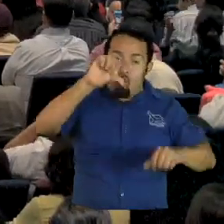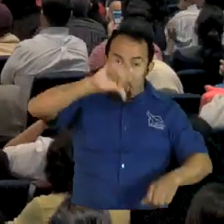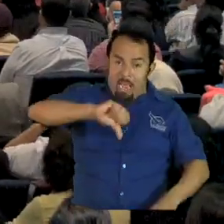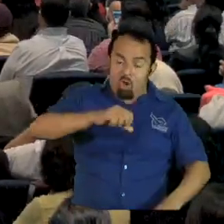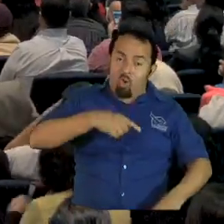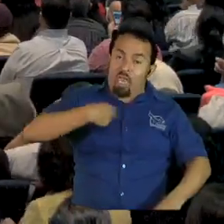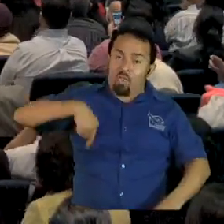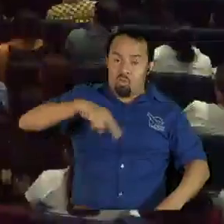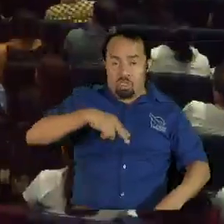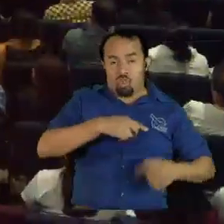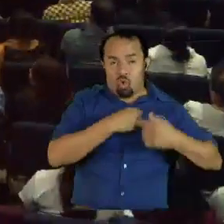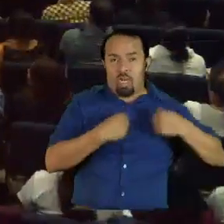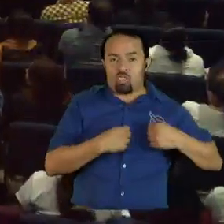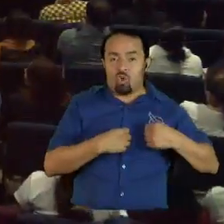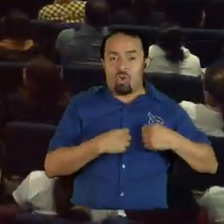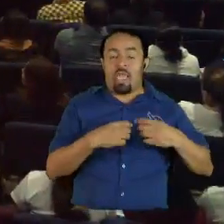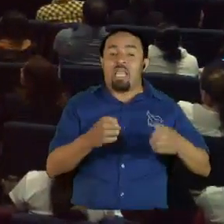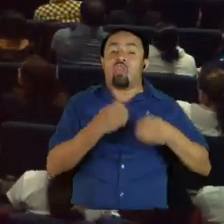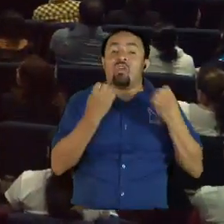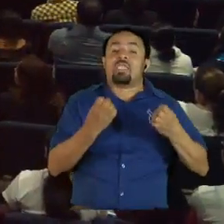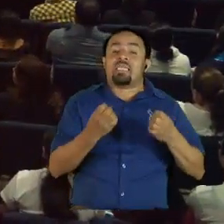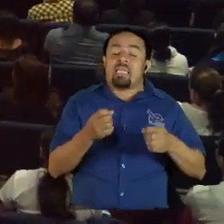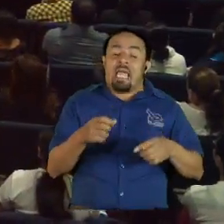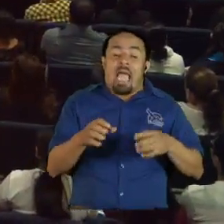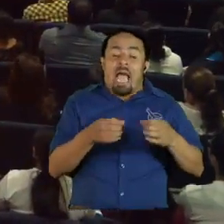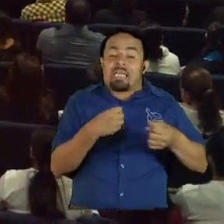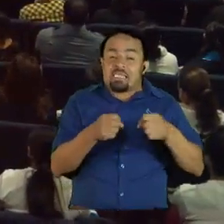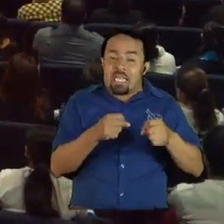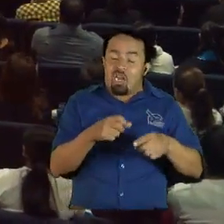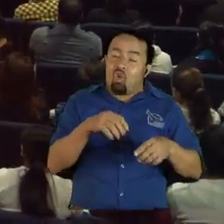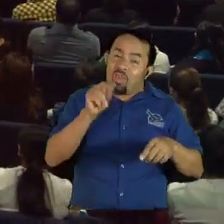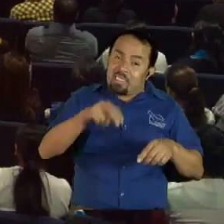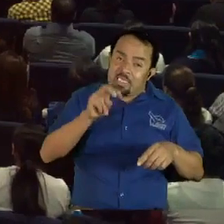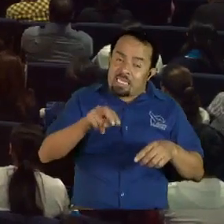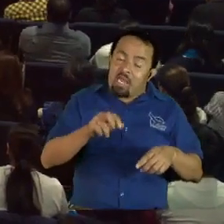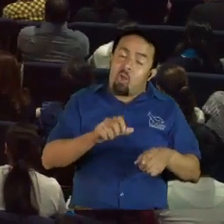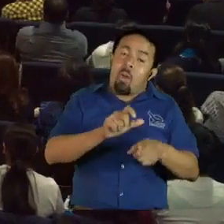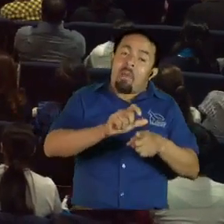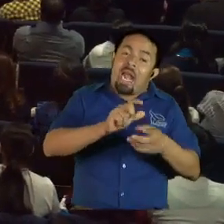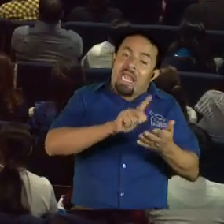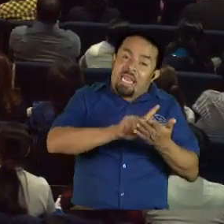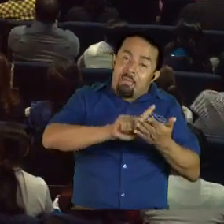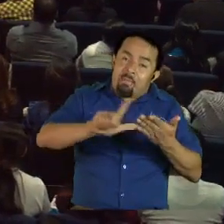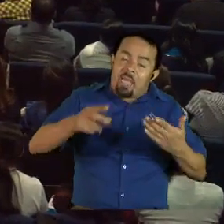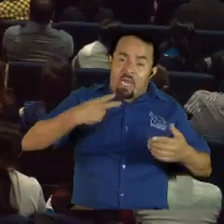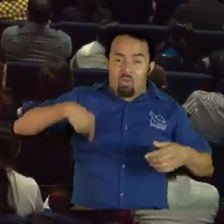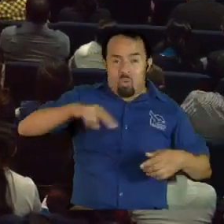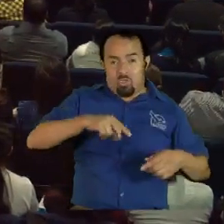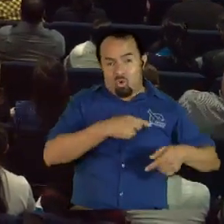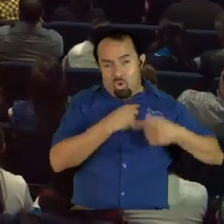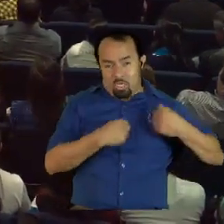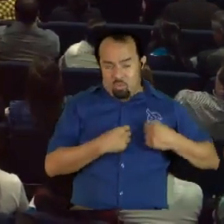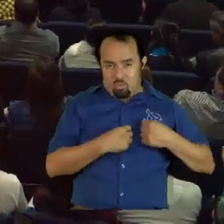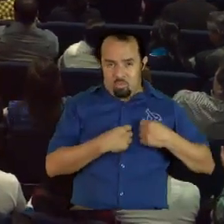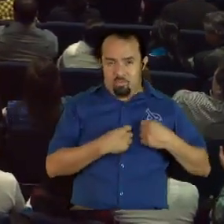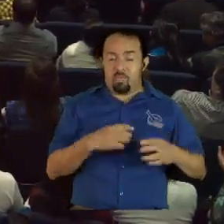Y recetarle y curarlo. Entonces, dice acá,